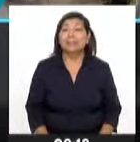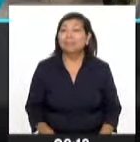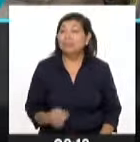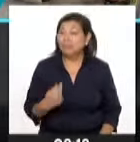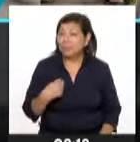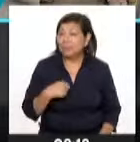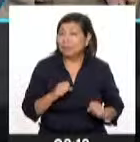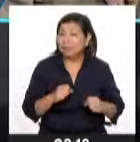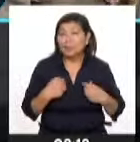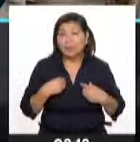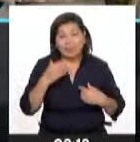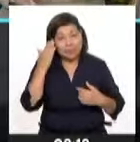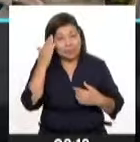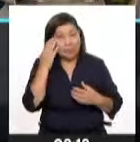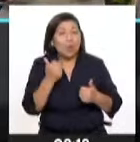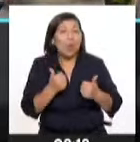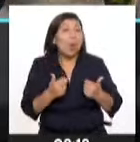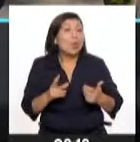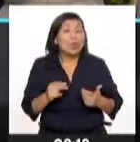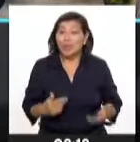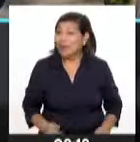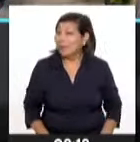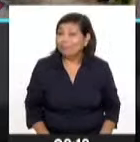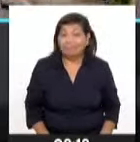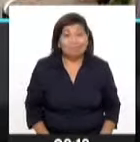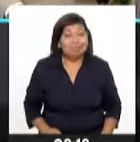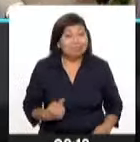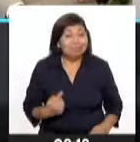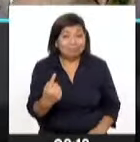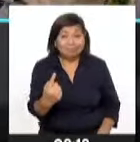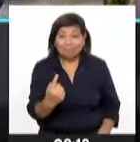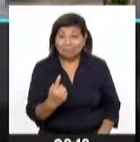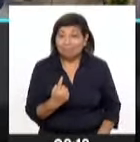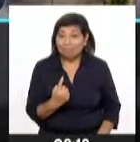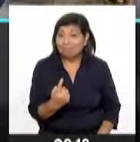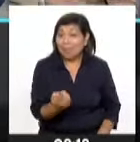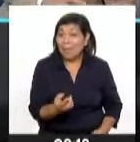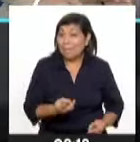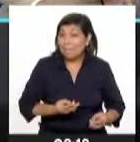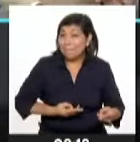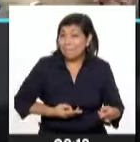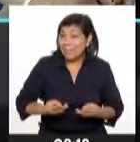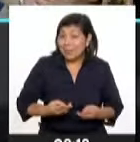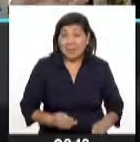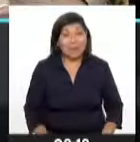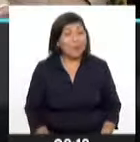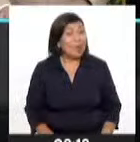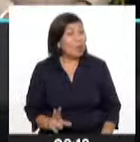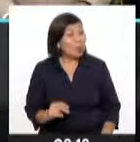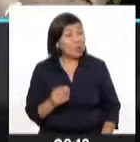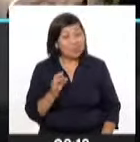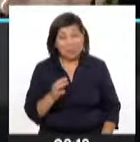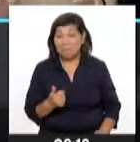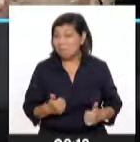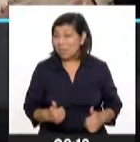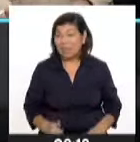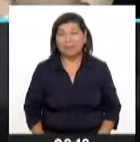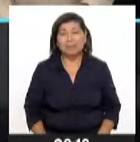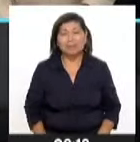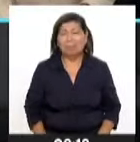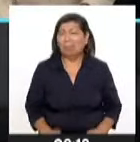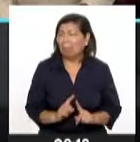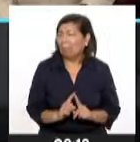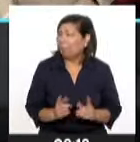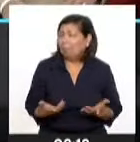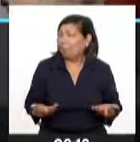Nosotros tenemos que tener eso en cuenta porque no, la entrada y la salida de empresas al mercado de las BPS no es libre. Y no debería serlo